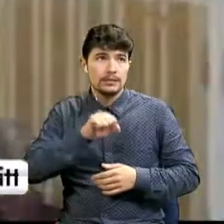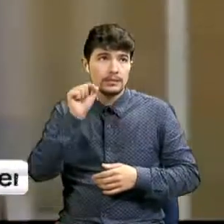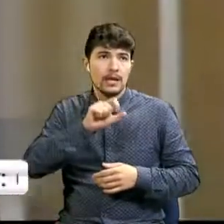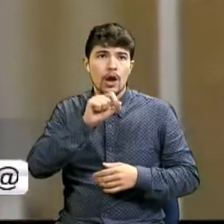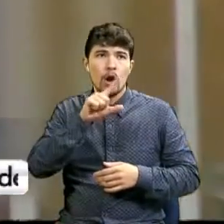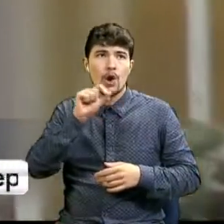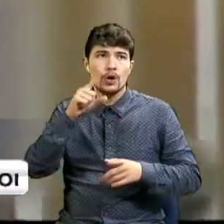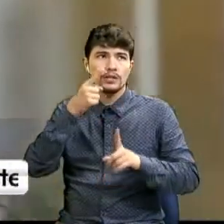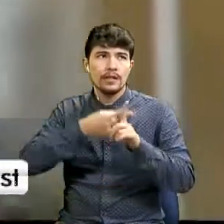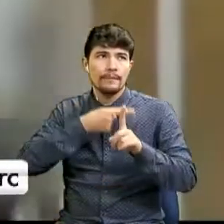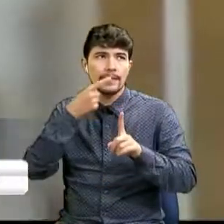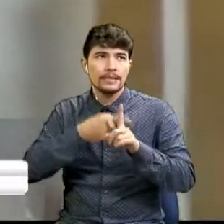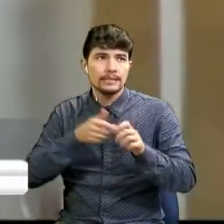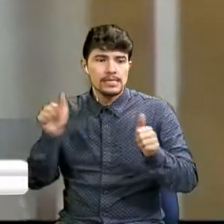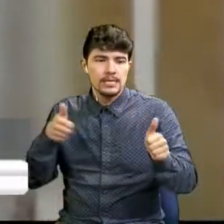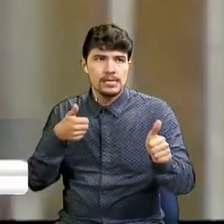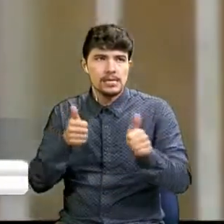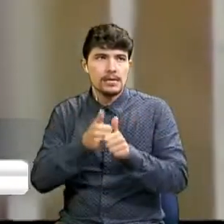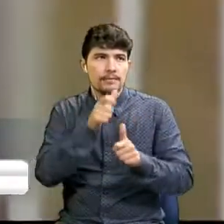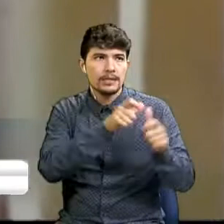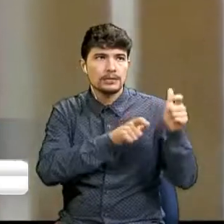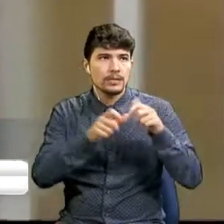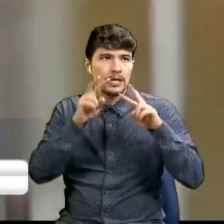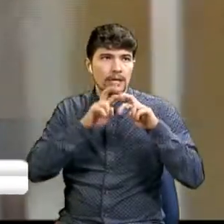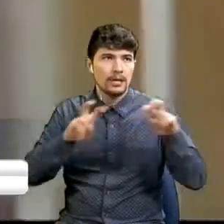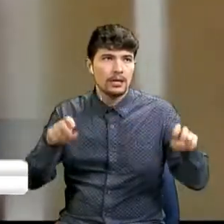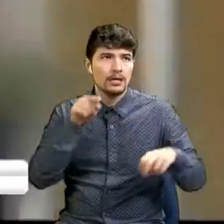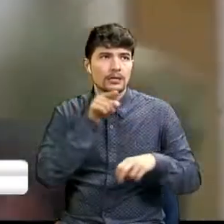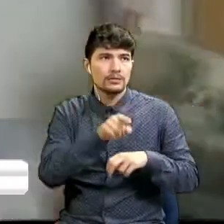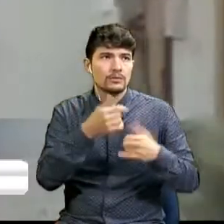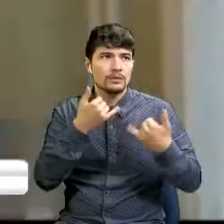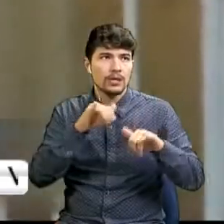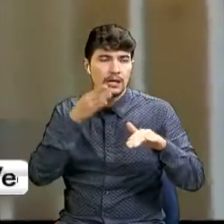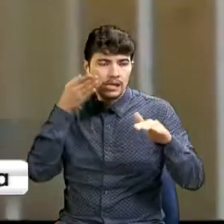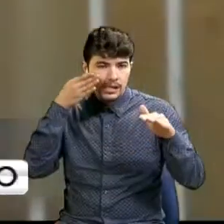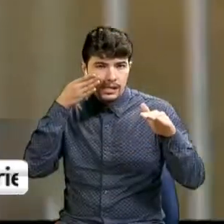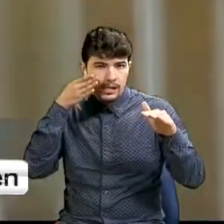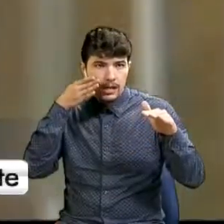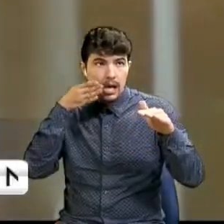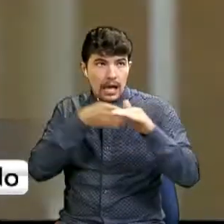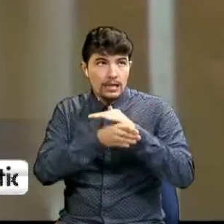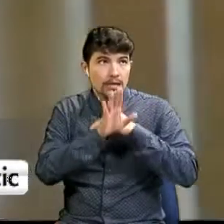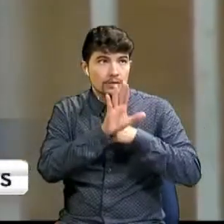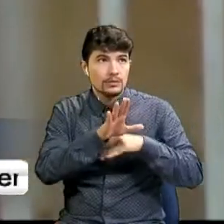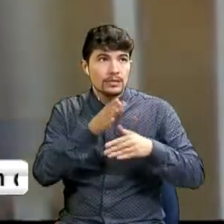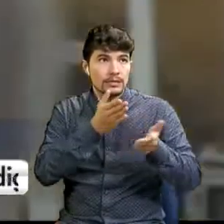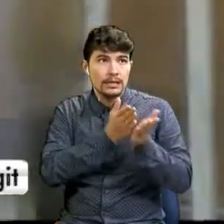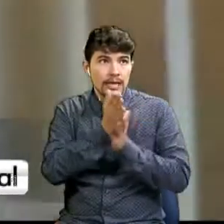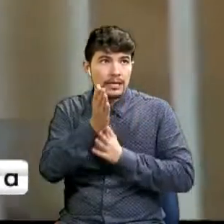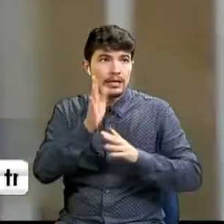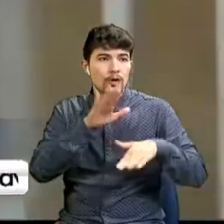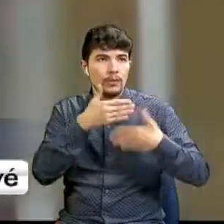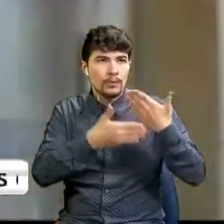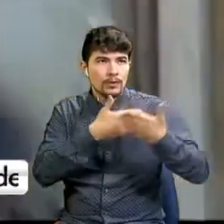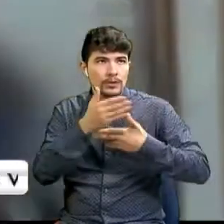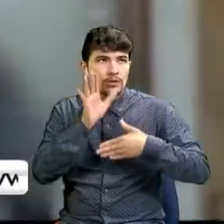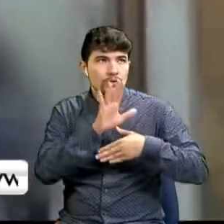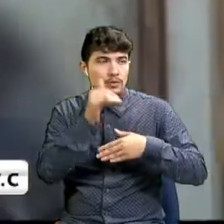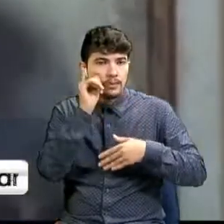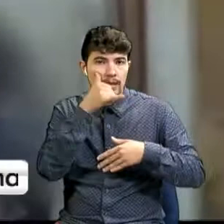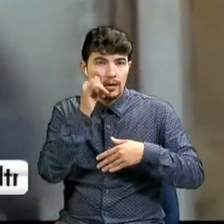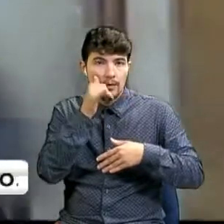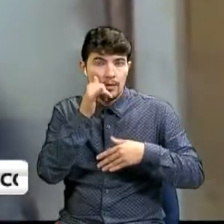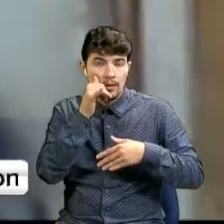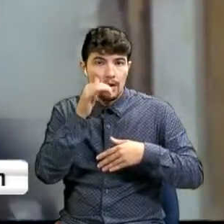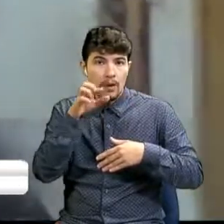de seguimiento por parte de investigadores de la SIJÍN, que lograron infiltrar la organización y seguir los pasos a través de videos, Los